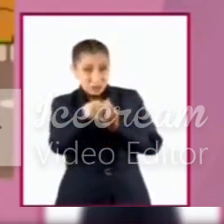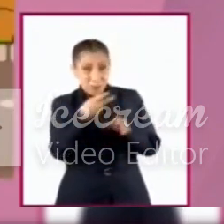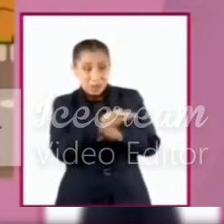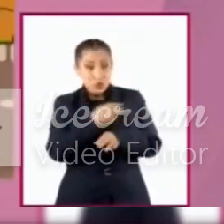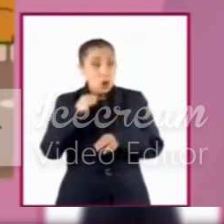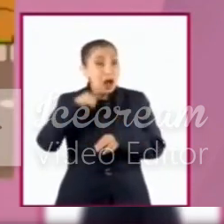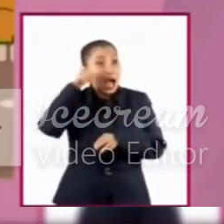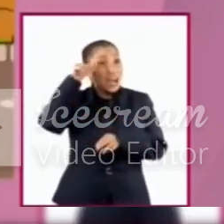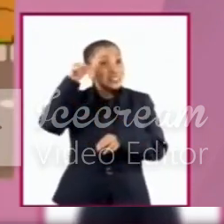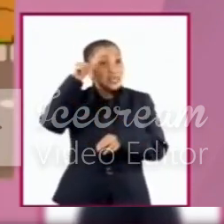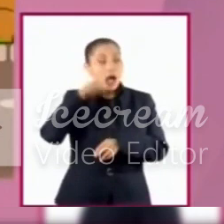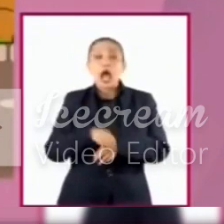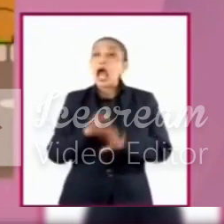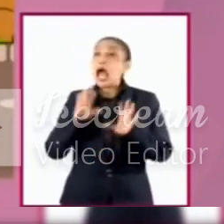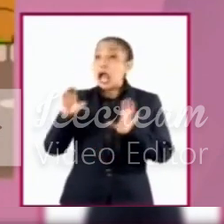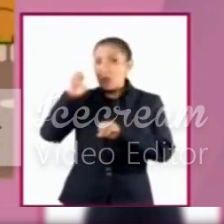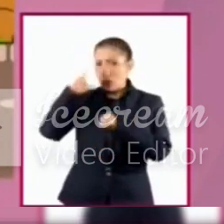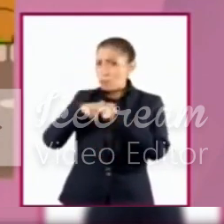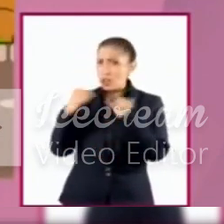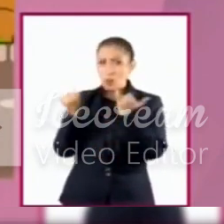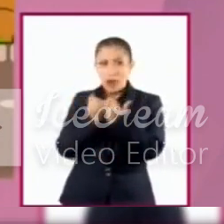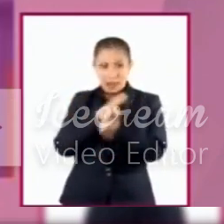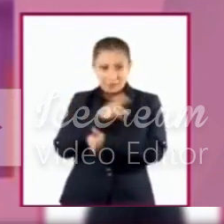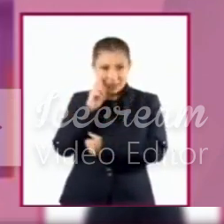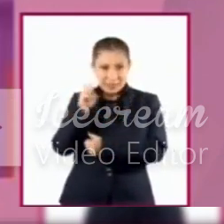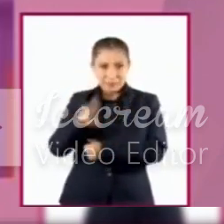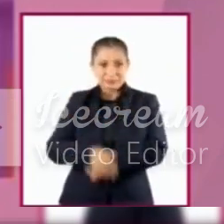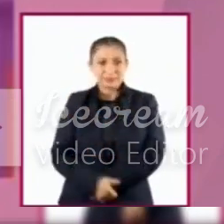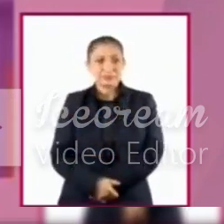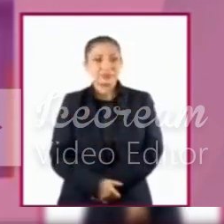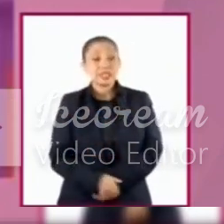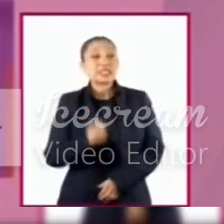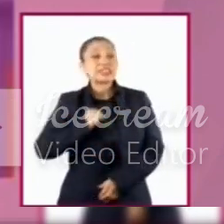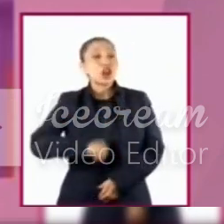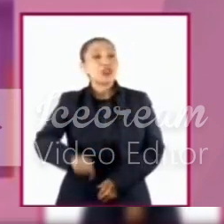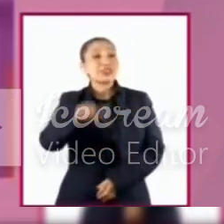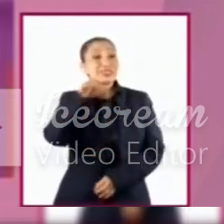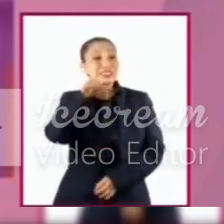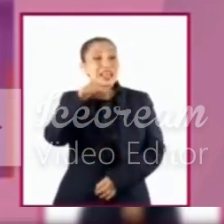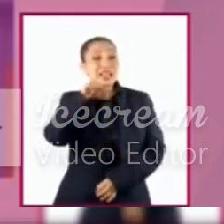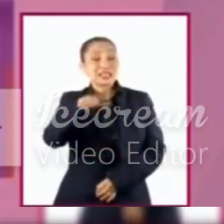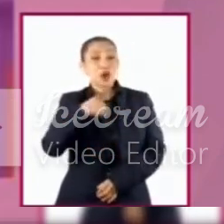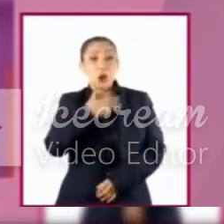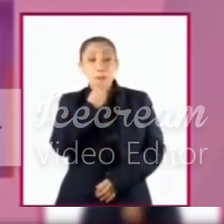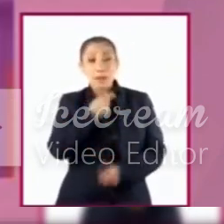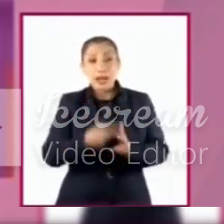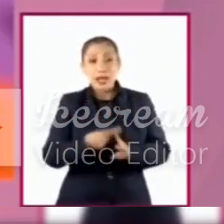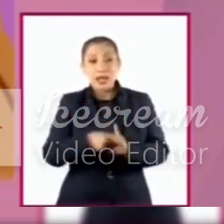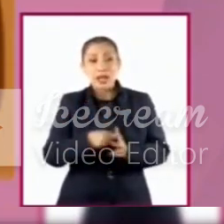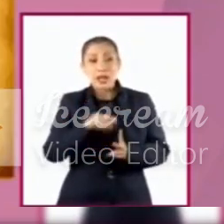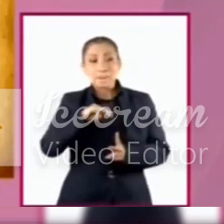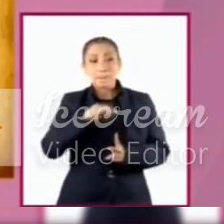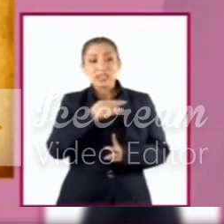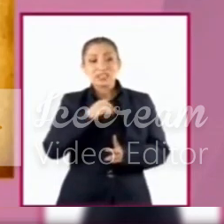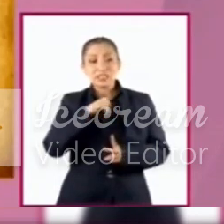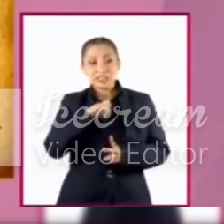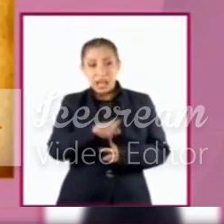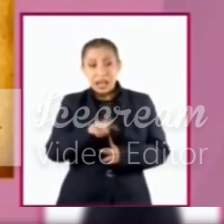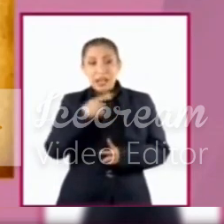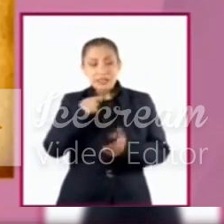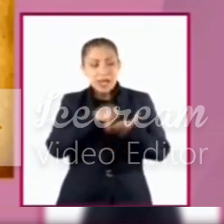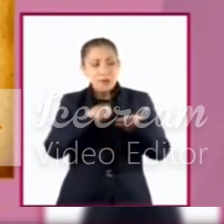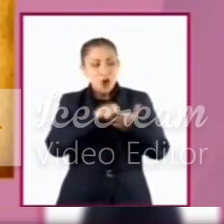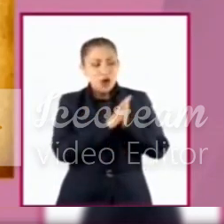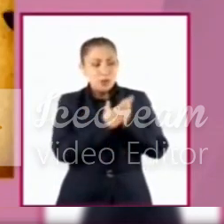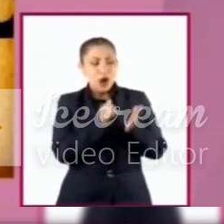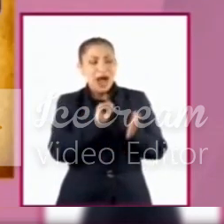sucedió en Asia. Ah, pero en Europa también. Mira. en el siglo XVI, El matemático alemán Michel Stiefel escribió un